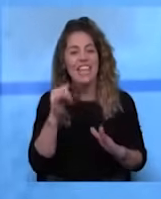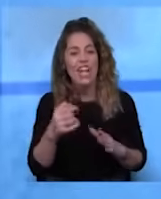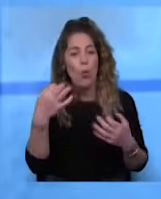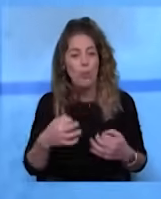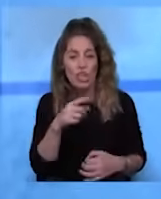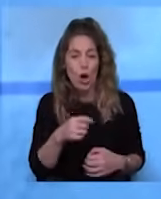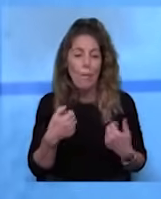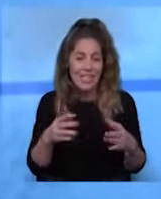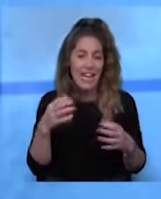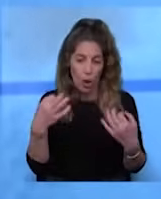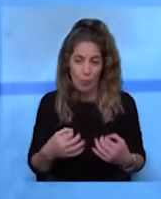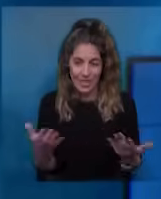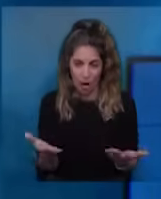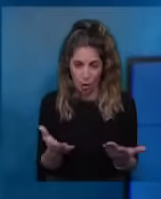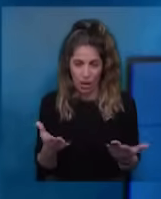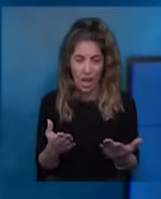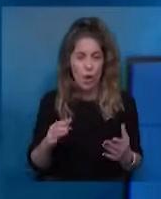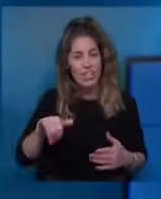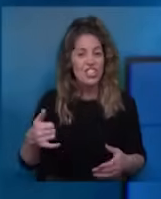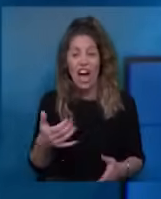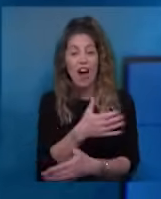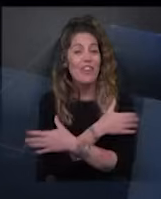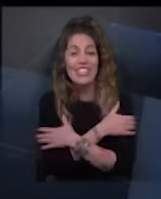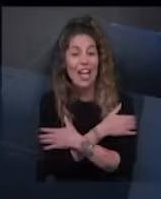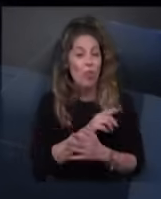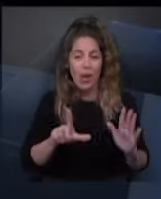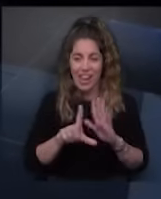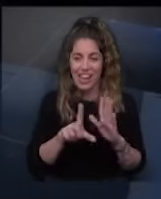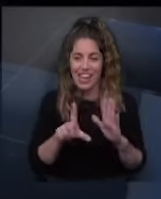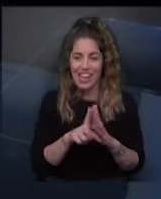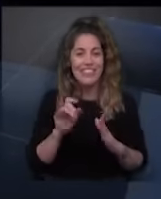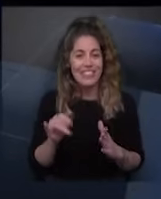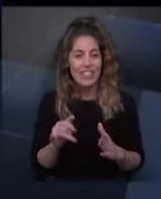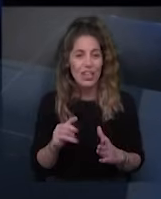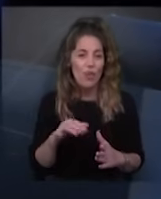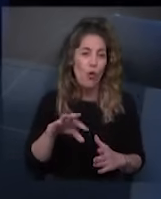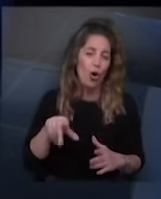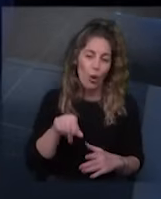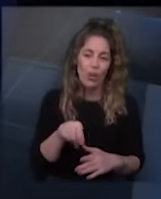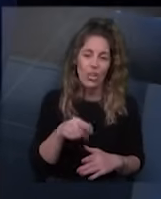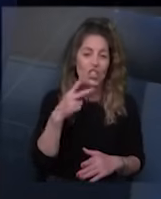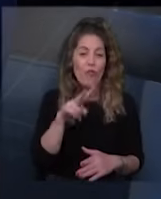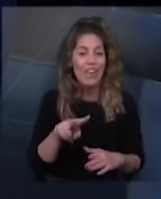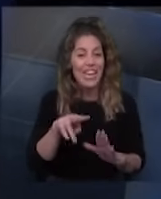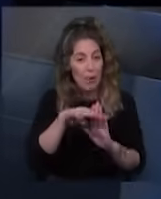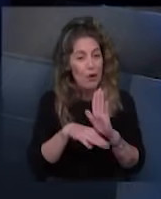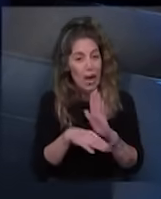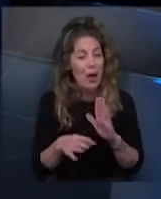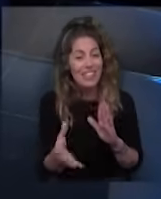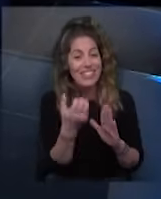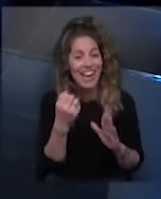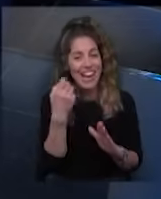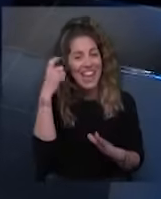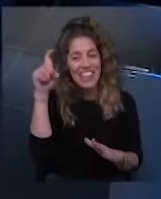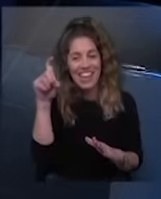sino empezar a cumplirlo ust ya abrazaba la ley ya no abraz de alguna forma fue un plagio es decir ellos ven el programa y de ahí sacan la idea para ley